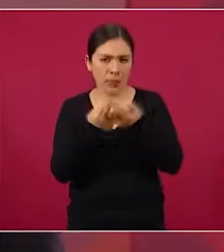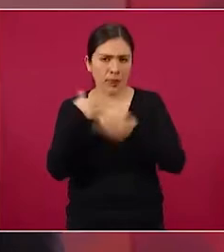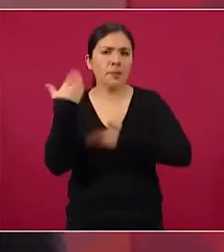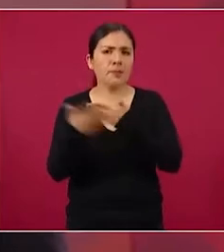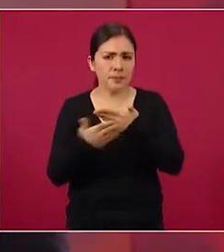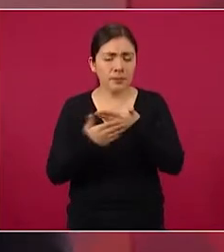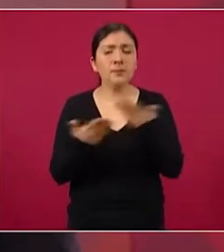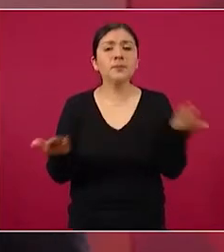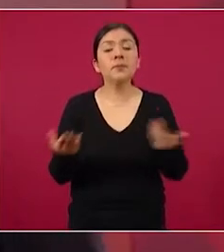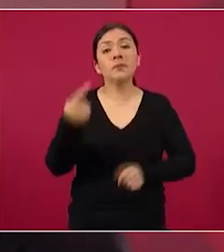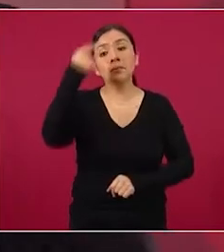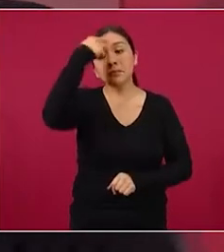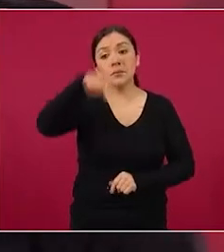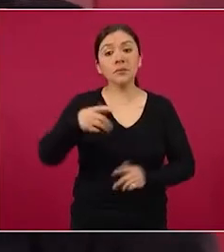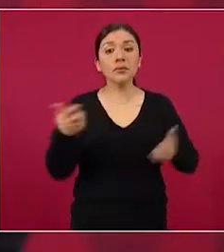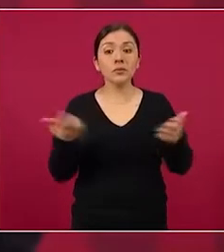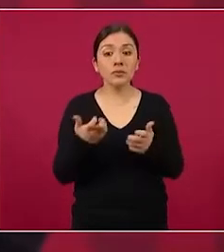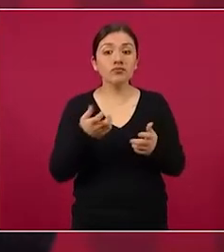para